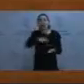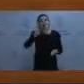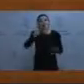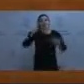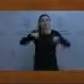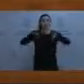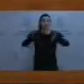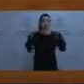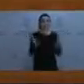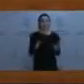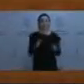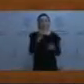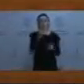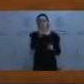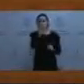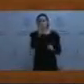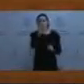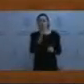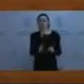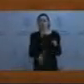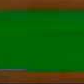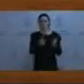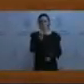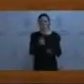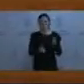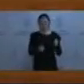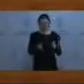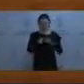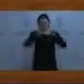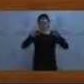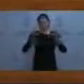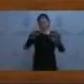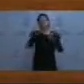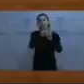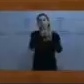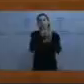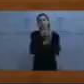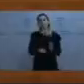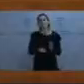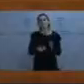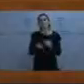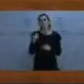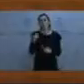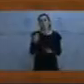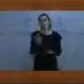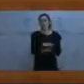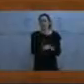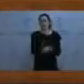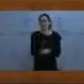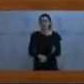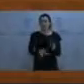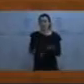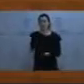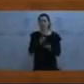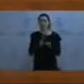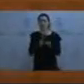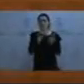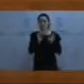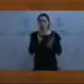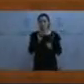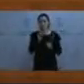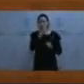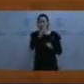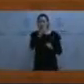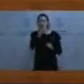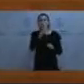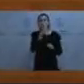una OPE prometida de la que ya no tenemos tan claros los términos, como veíamos ayer. En septiembre se prometió una oferta